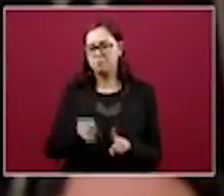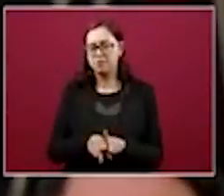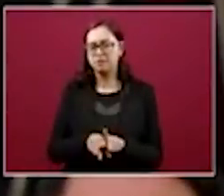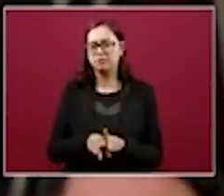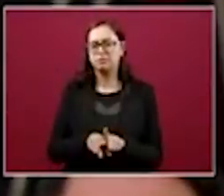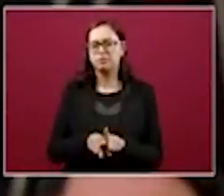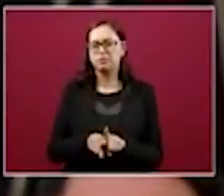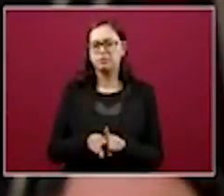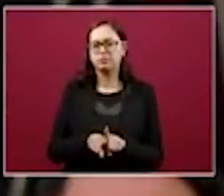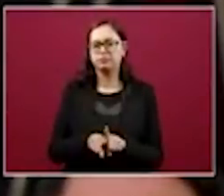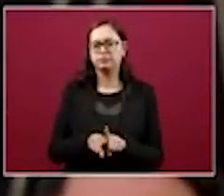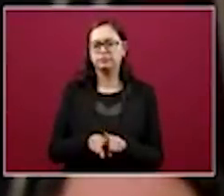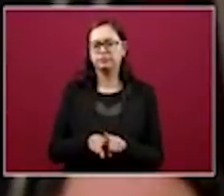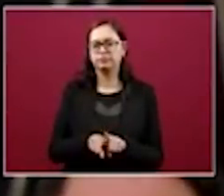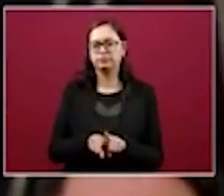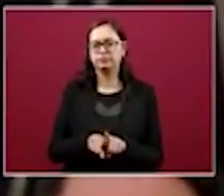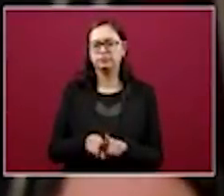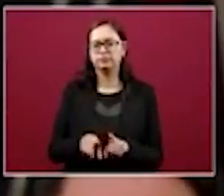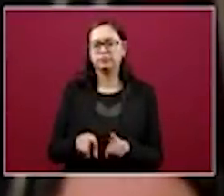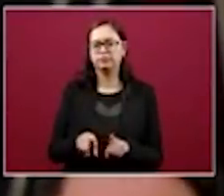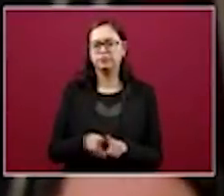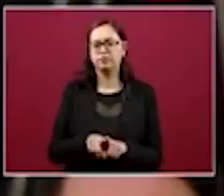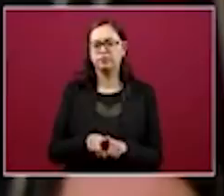estaría colaborando